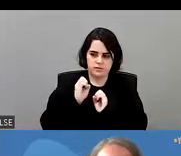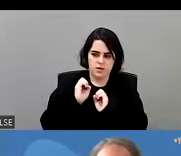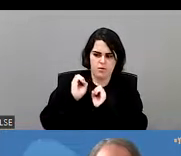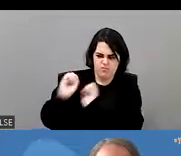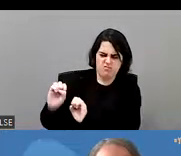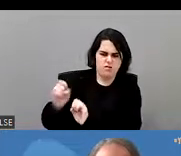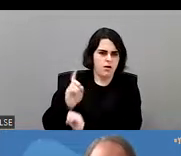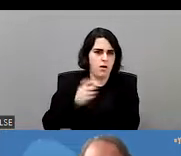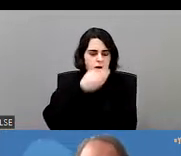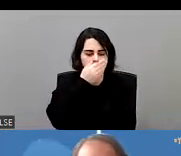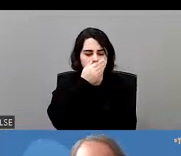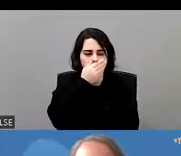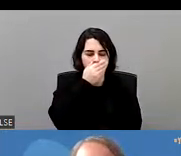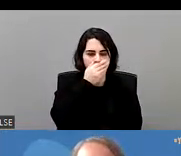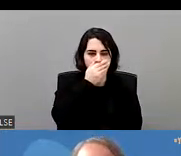momento.